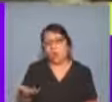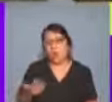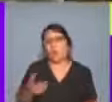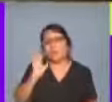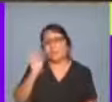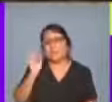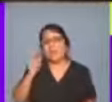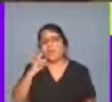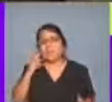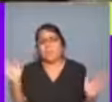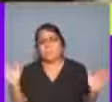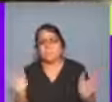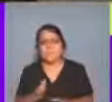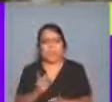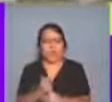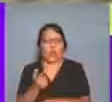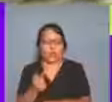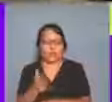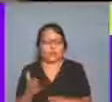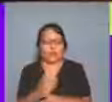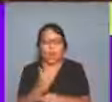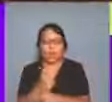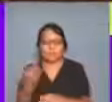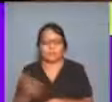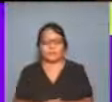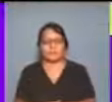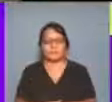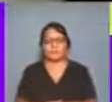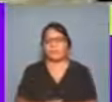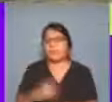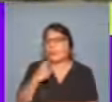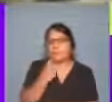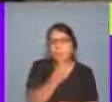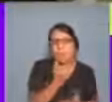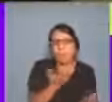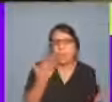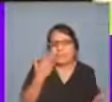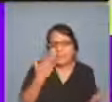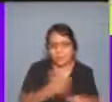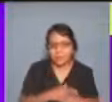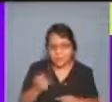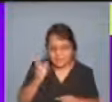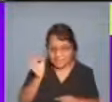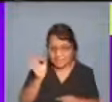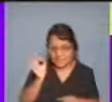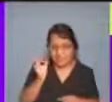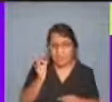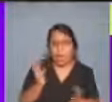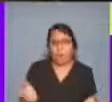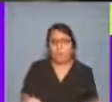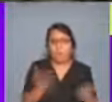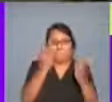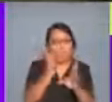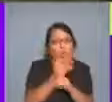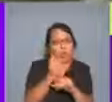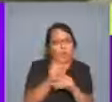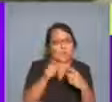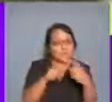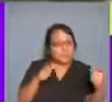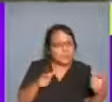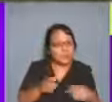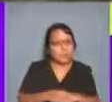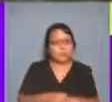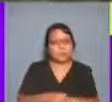reducido no la actividad A ver vamos a preguntar por acá Buenas tardes se enteró que aumentó el boleto del colectivo